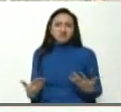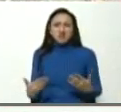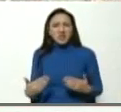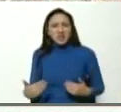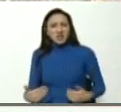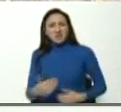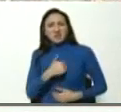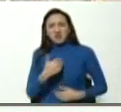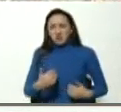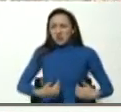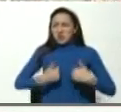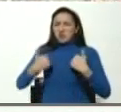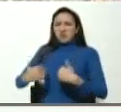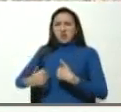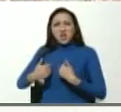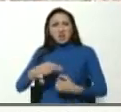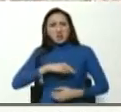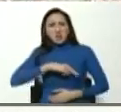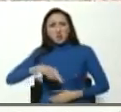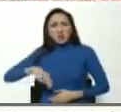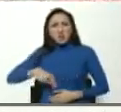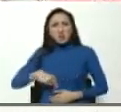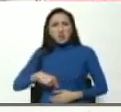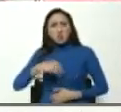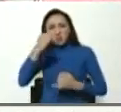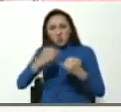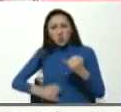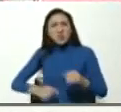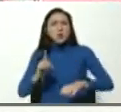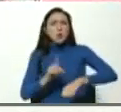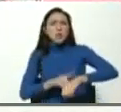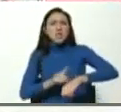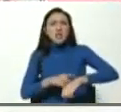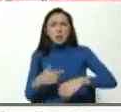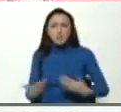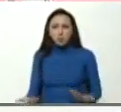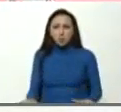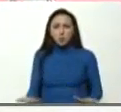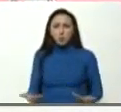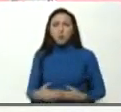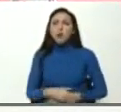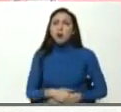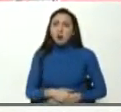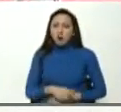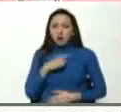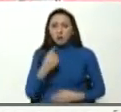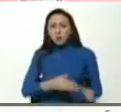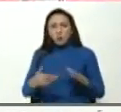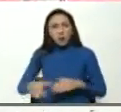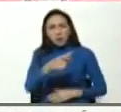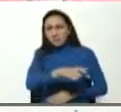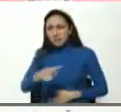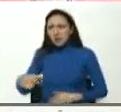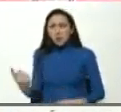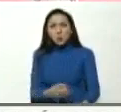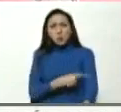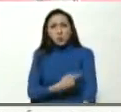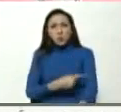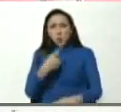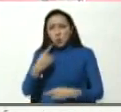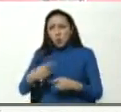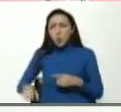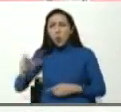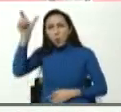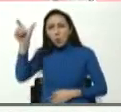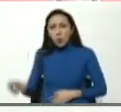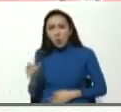que hemos recibido en el último año la pérdida de nuestros hermanos josé salamat khan el